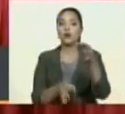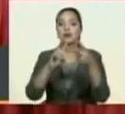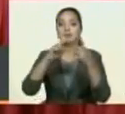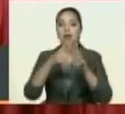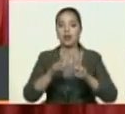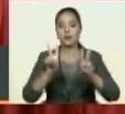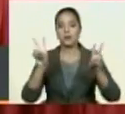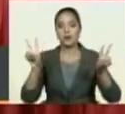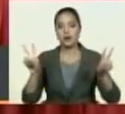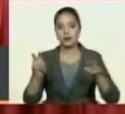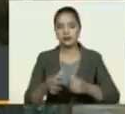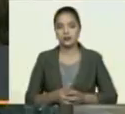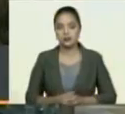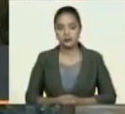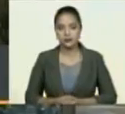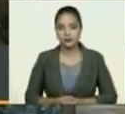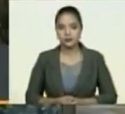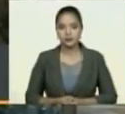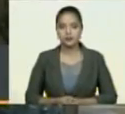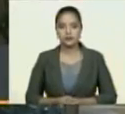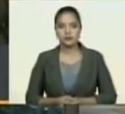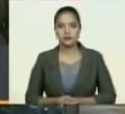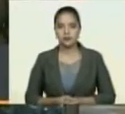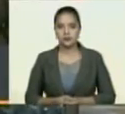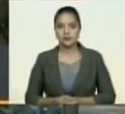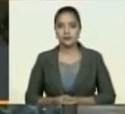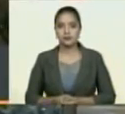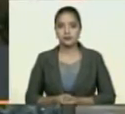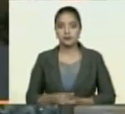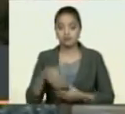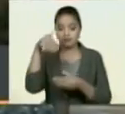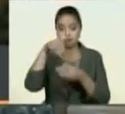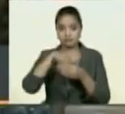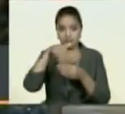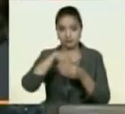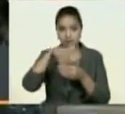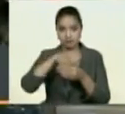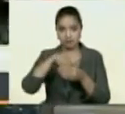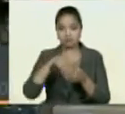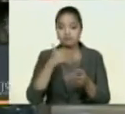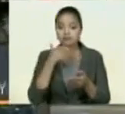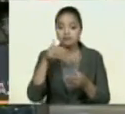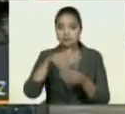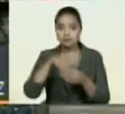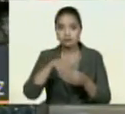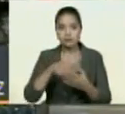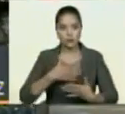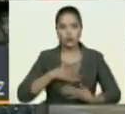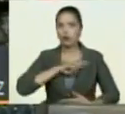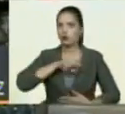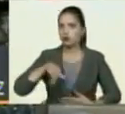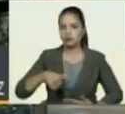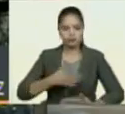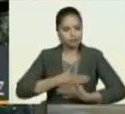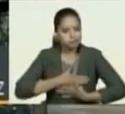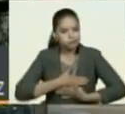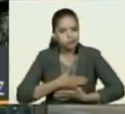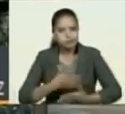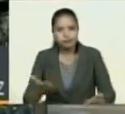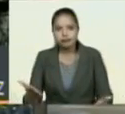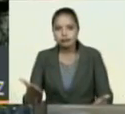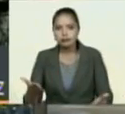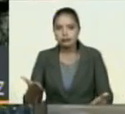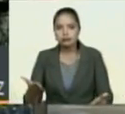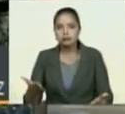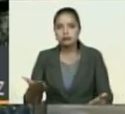Paz. En el marco de este ejercicio democrático, se pone a la orden del